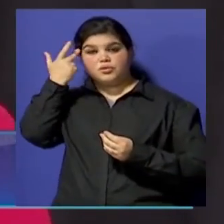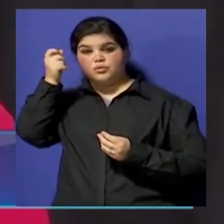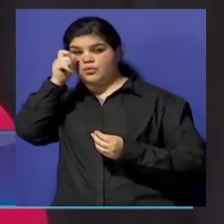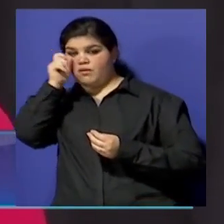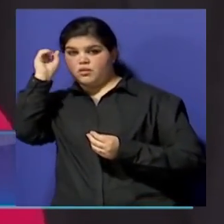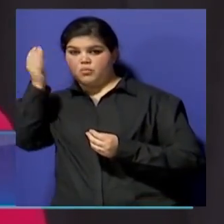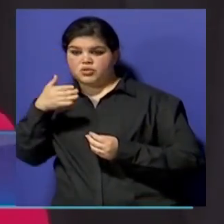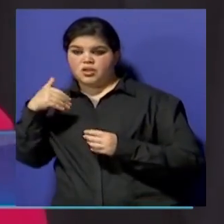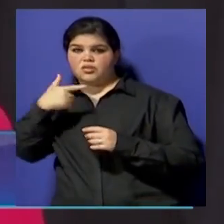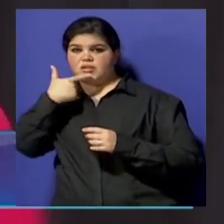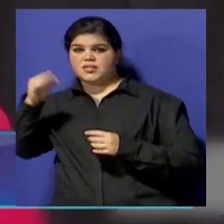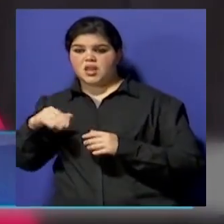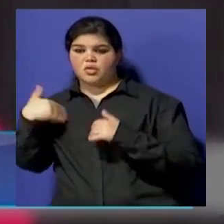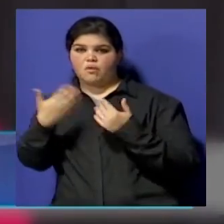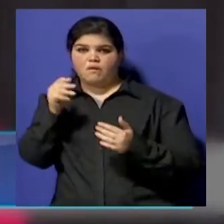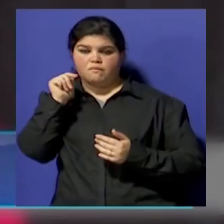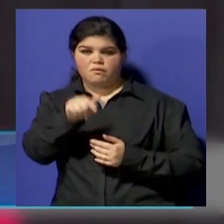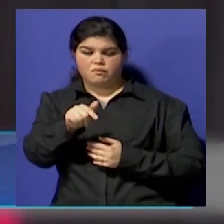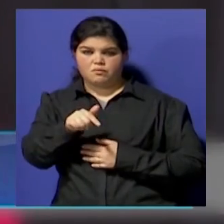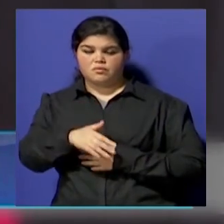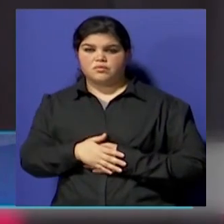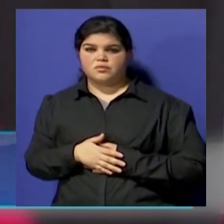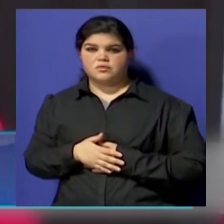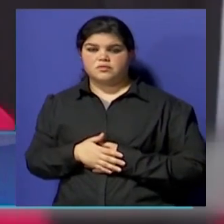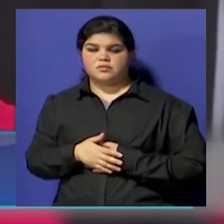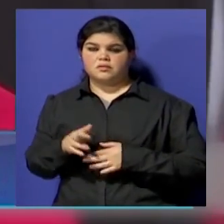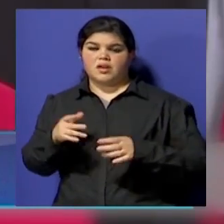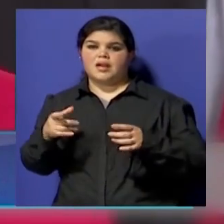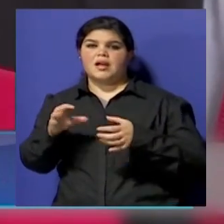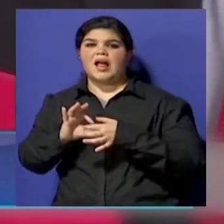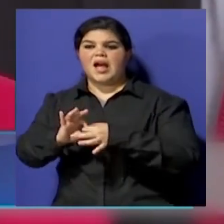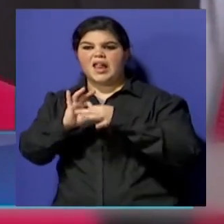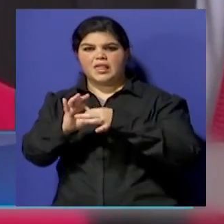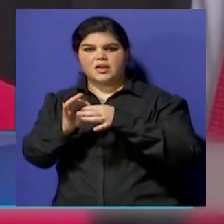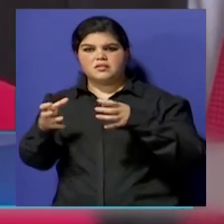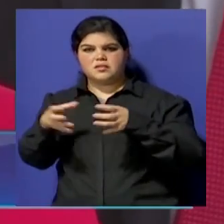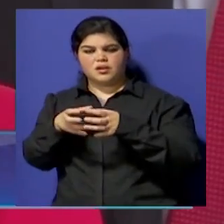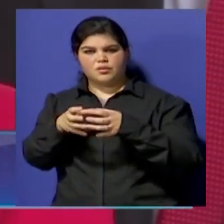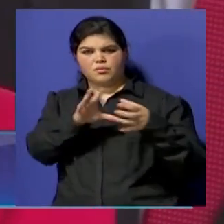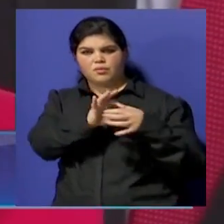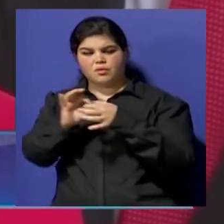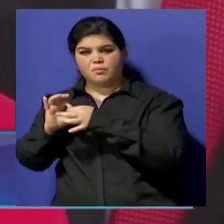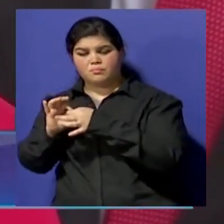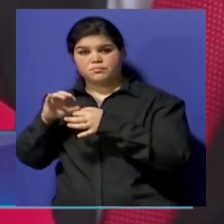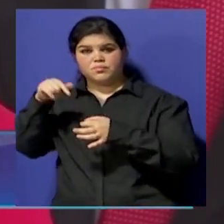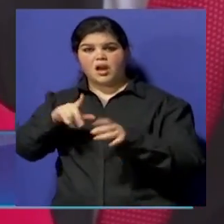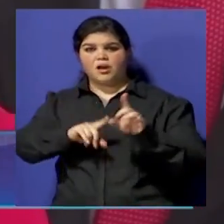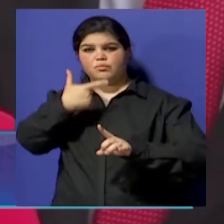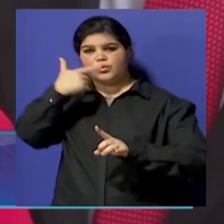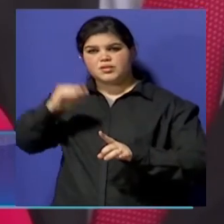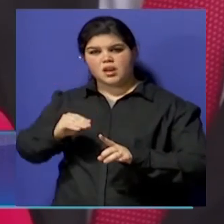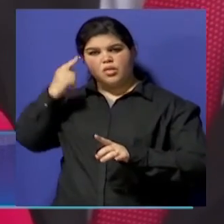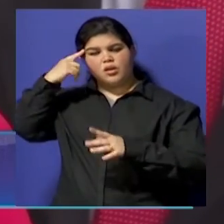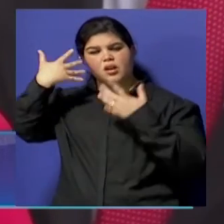apoyándola. Y se esperaba que dentro de la alianza, inclusive algunos senadores pudieran